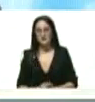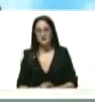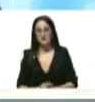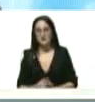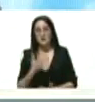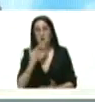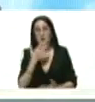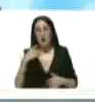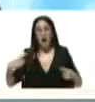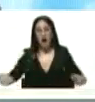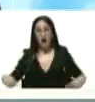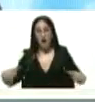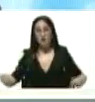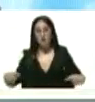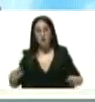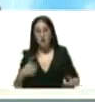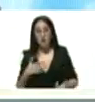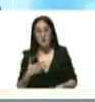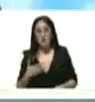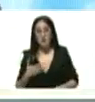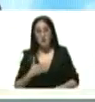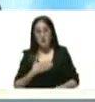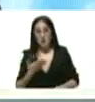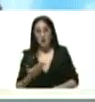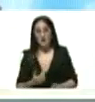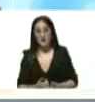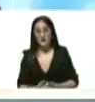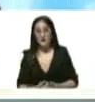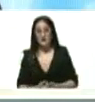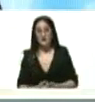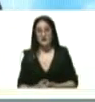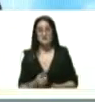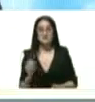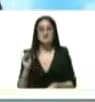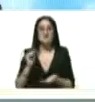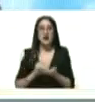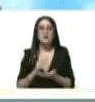caucho puede colocar en el Caribe